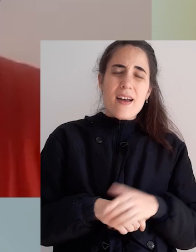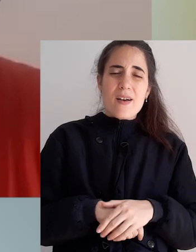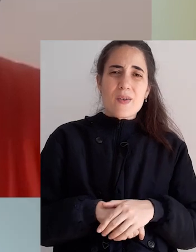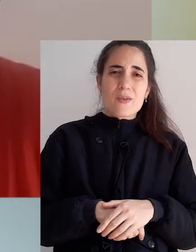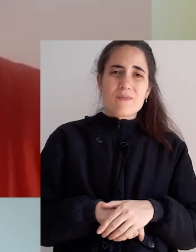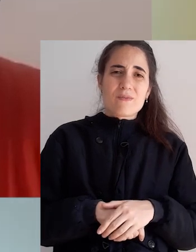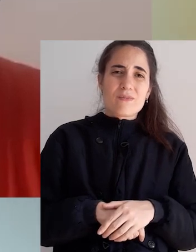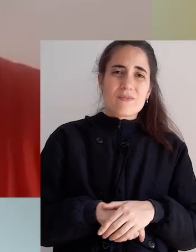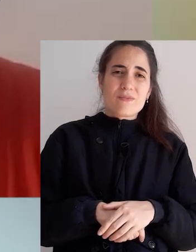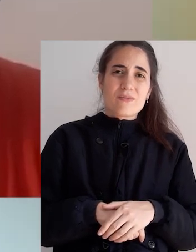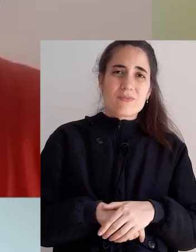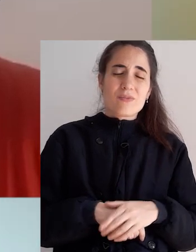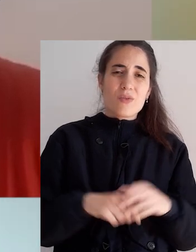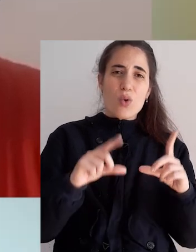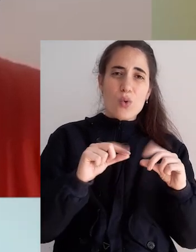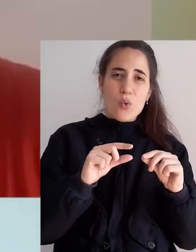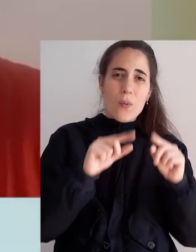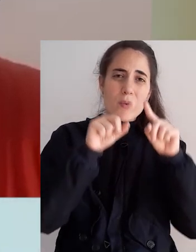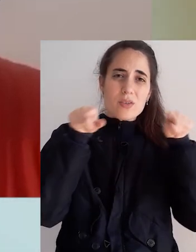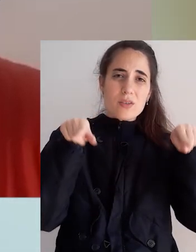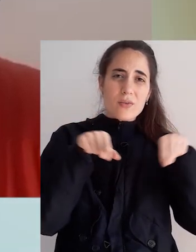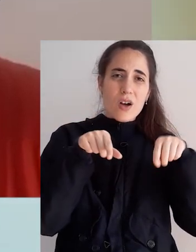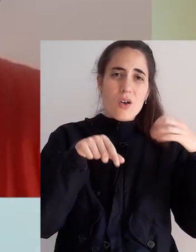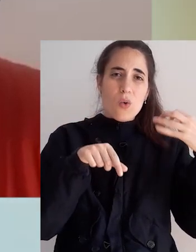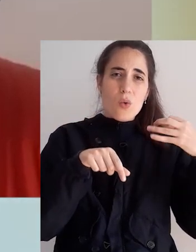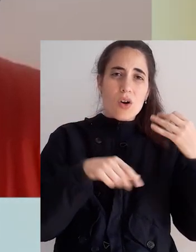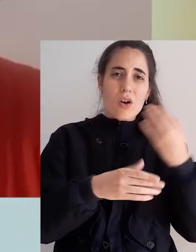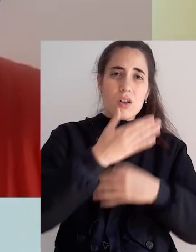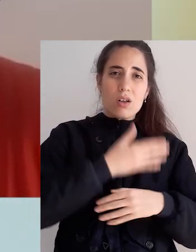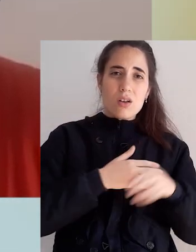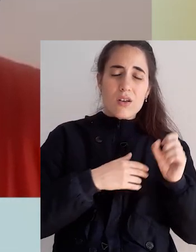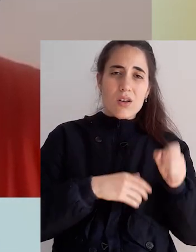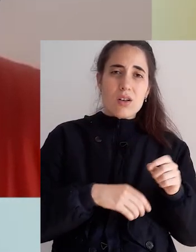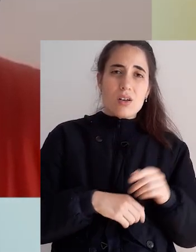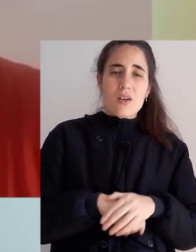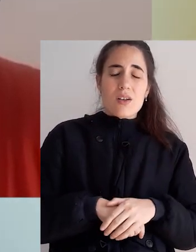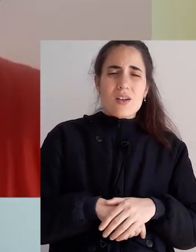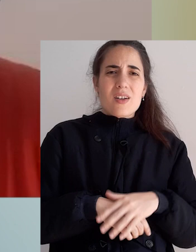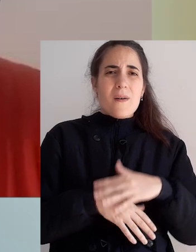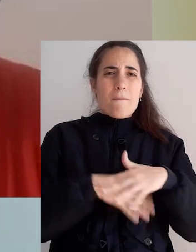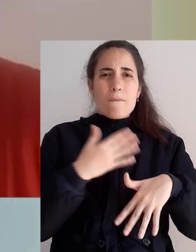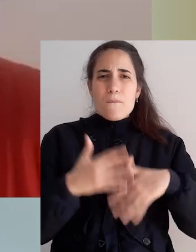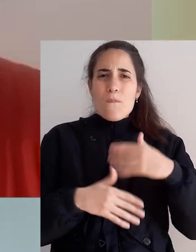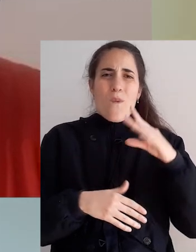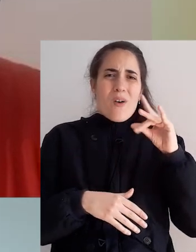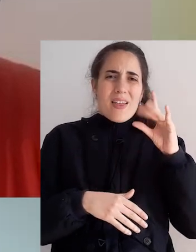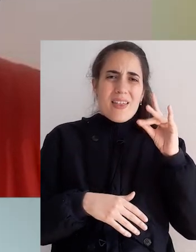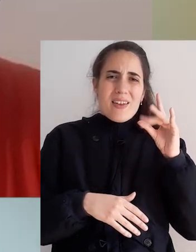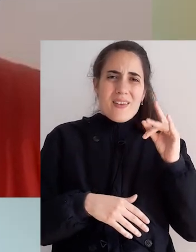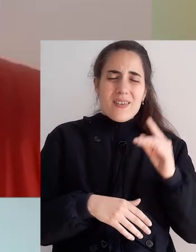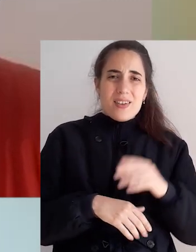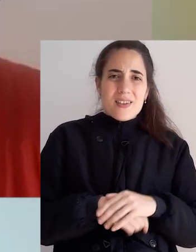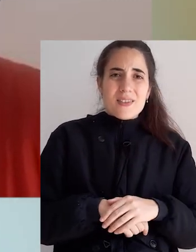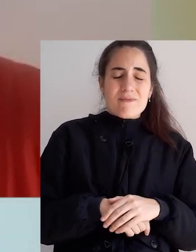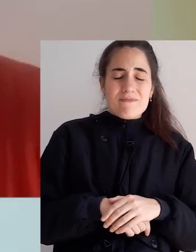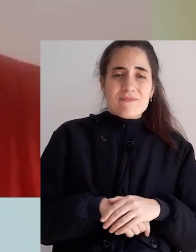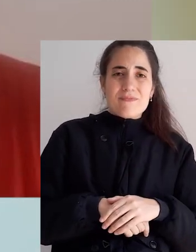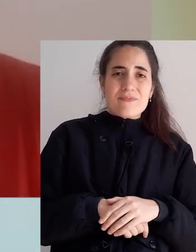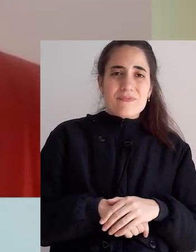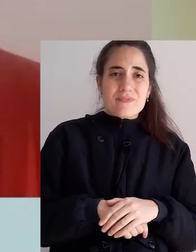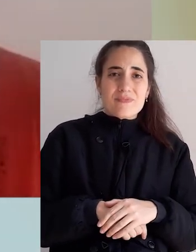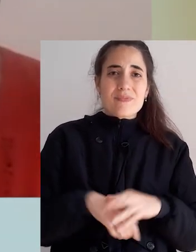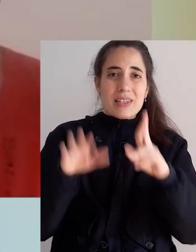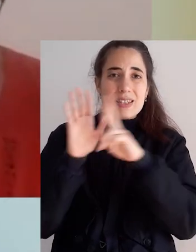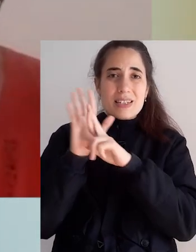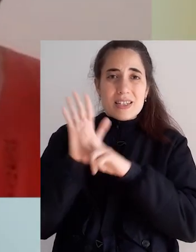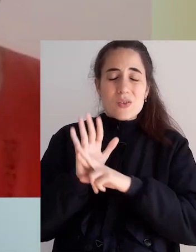tratado y que llegue a establecerse esta asignación universal por discapacidad. Moni, ¿querés agregar algo más? Si no, ya